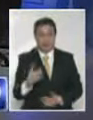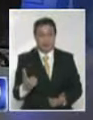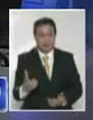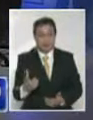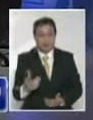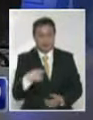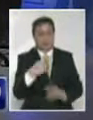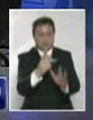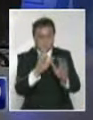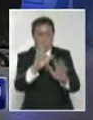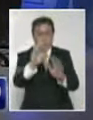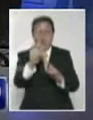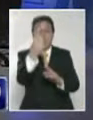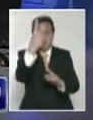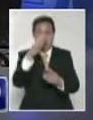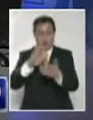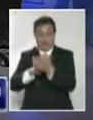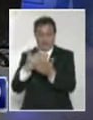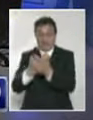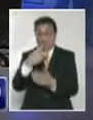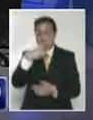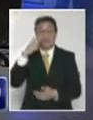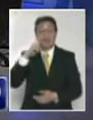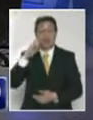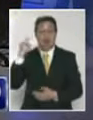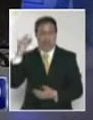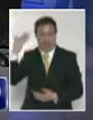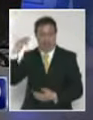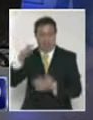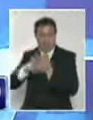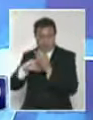Sí, pero sanemos la historia.